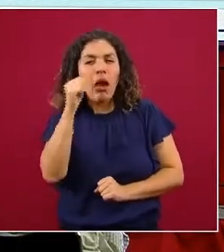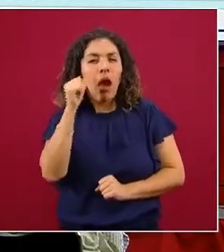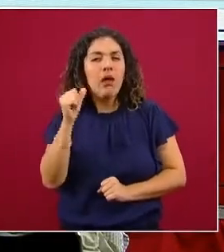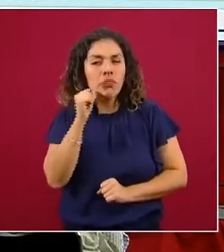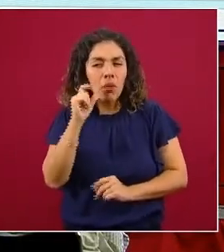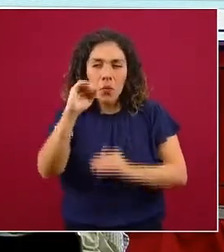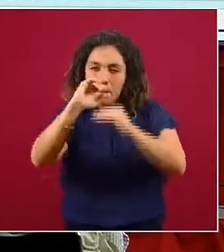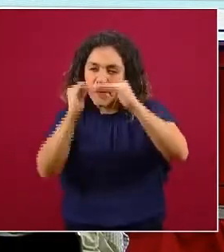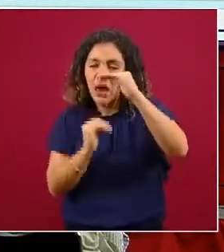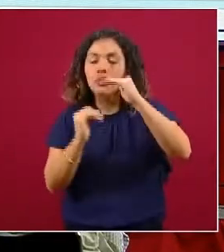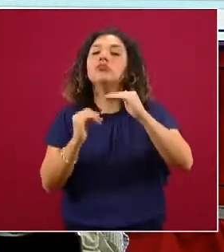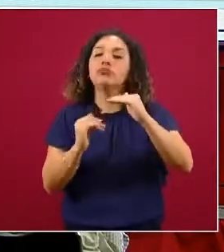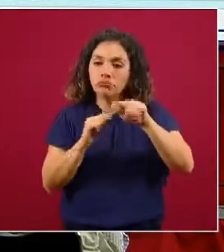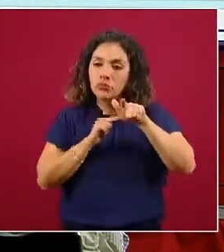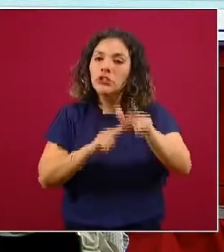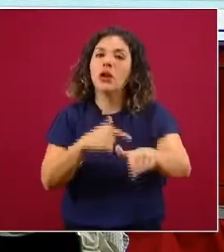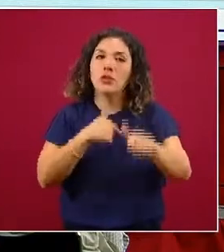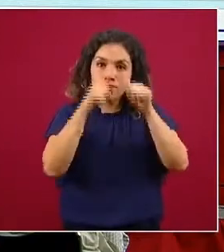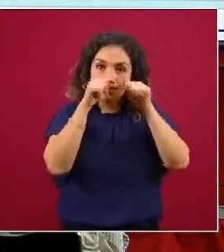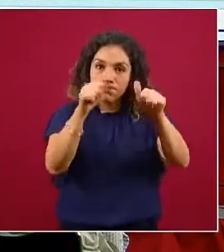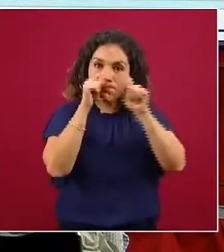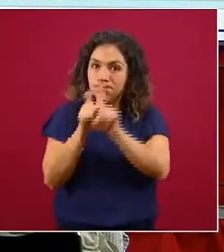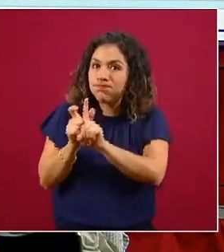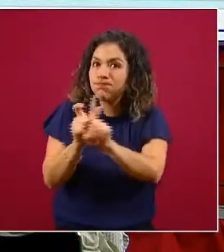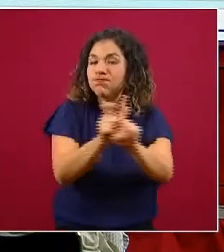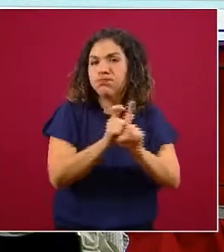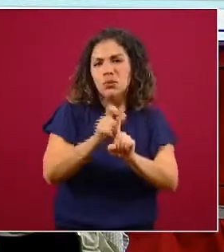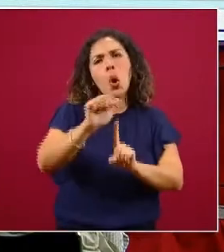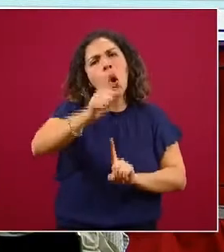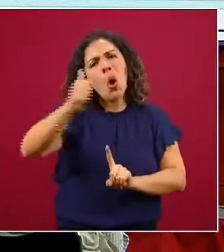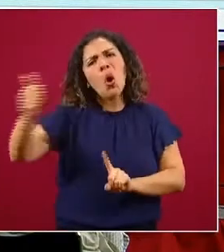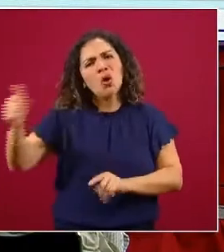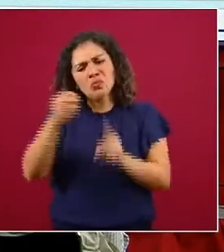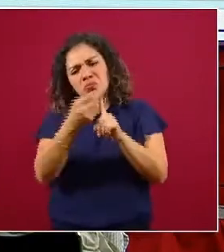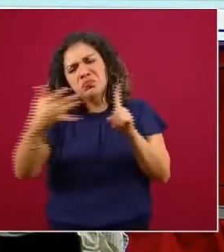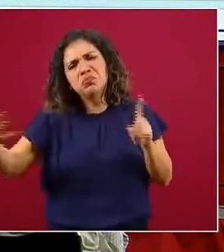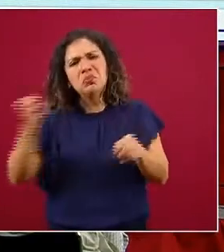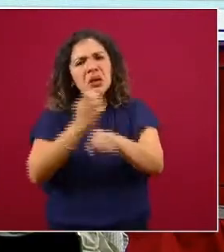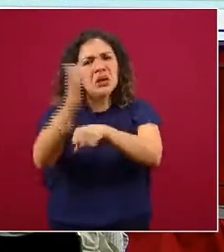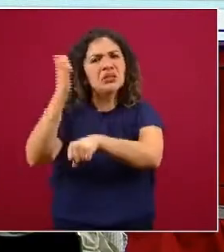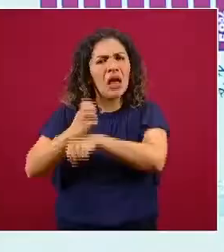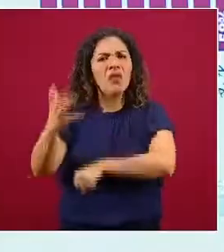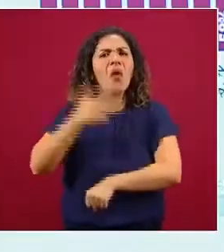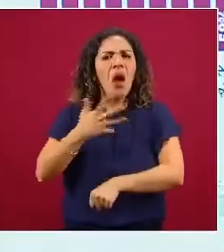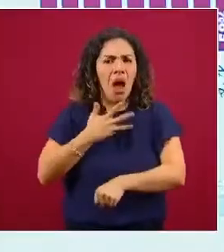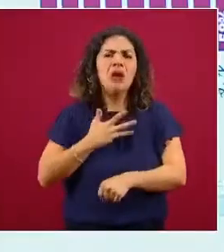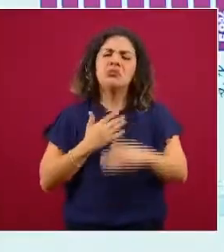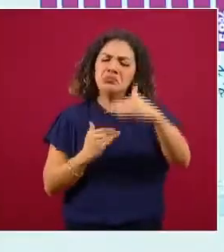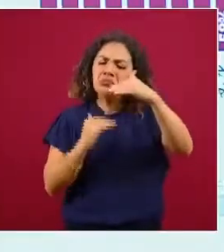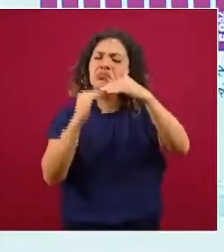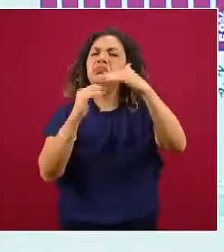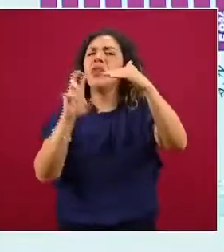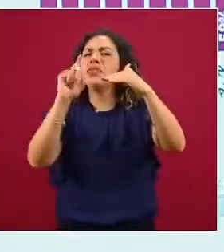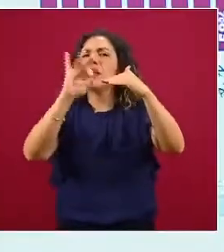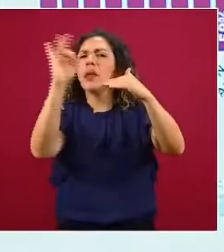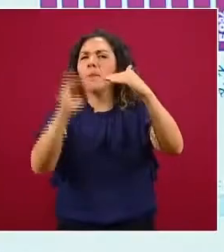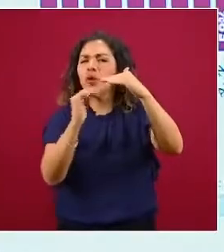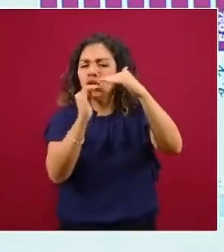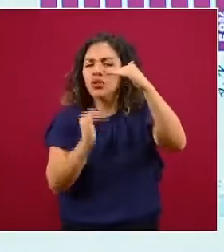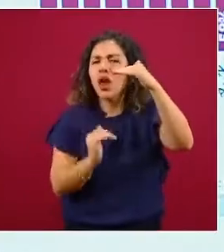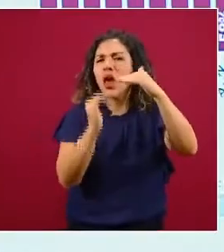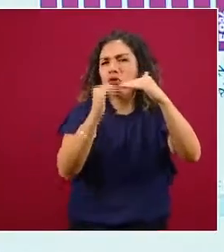ayer, y bueno, vamos a también estar dando seguimiento. Todos los demás estados tienen al menos un 30% o más